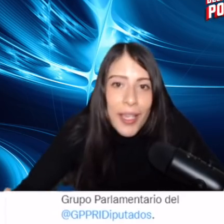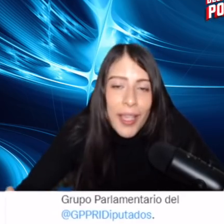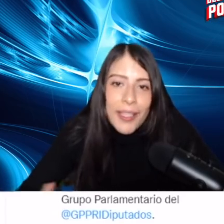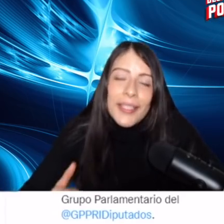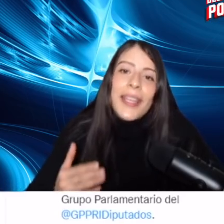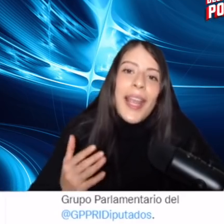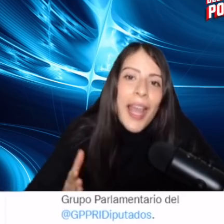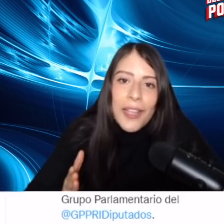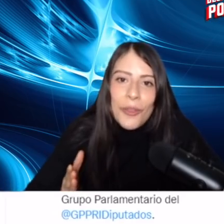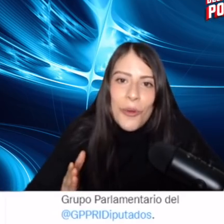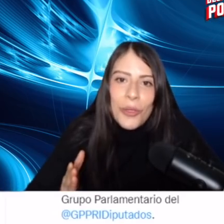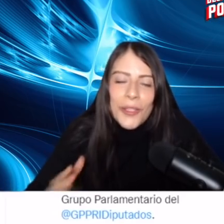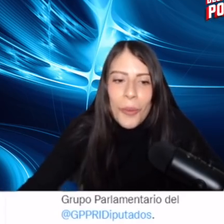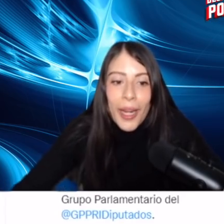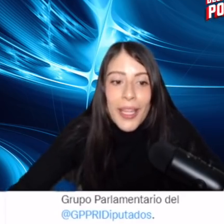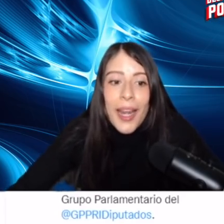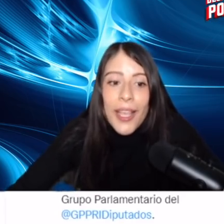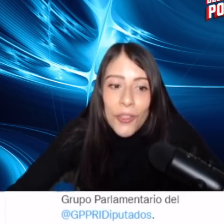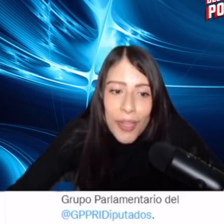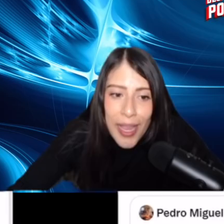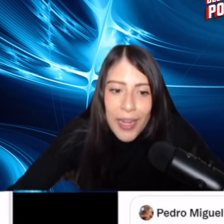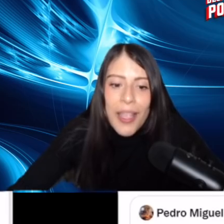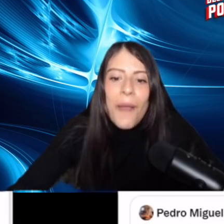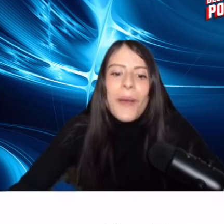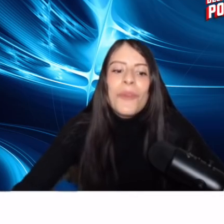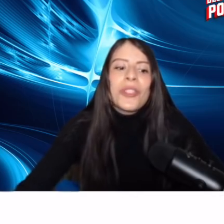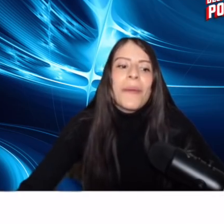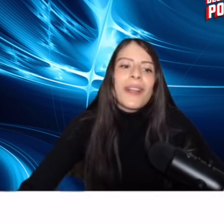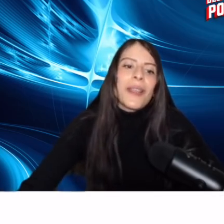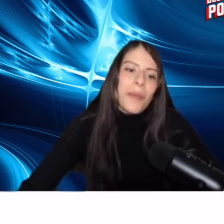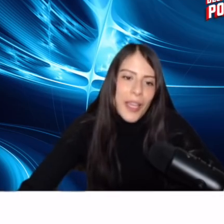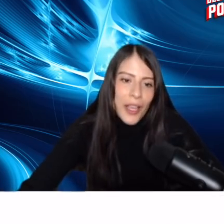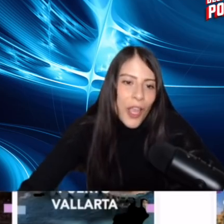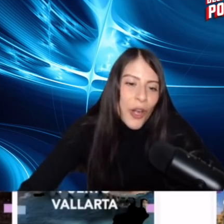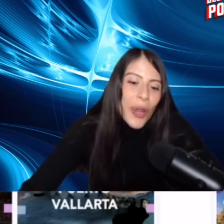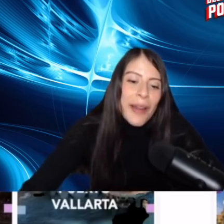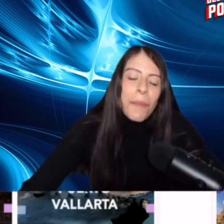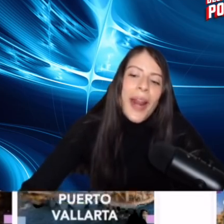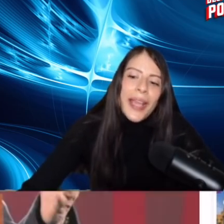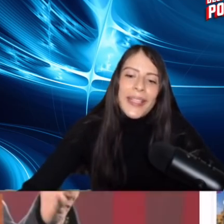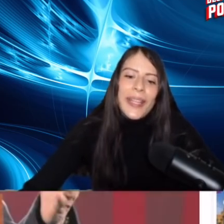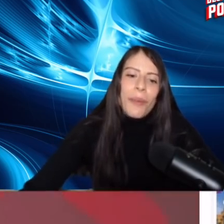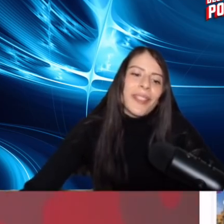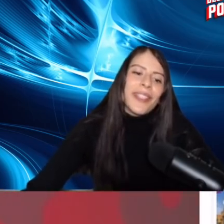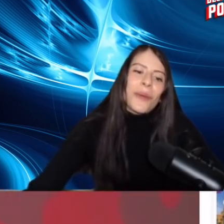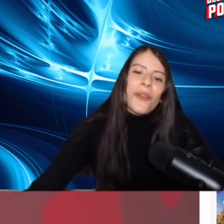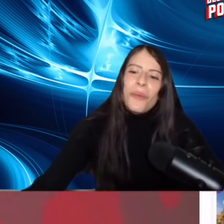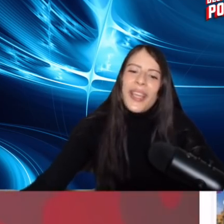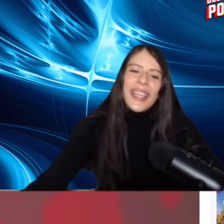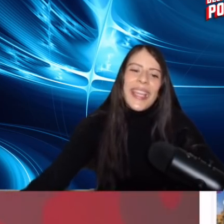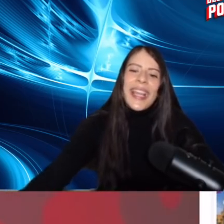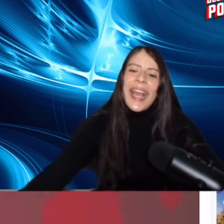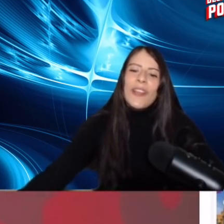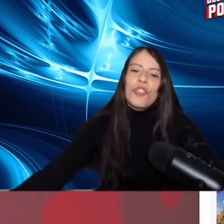PRI señalando incluso la soberanía nacional. Vamos a ver también el plan que tiene el presidente Obrador,